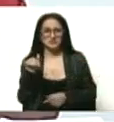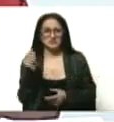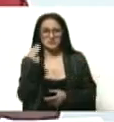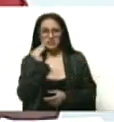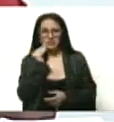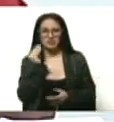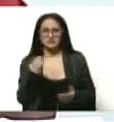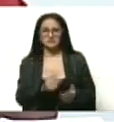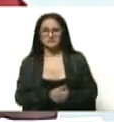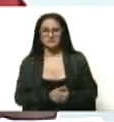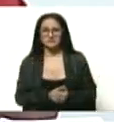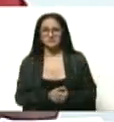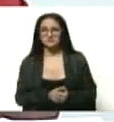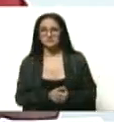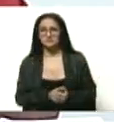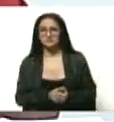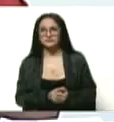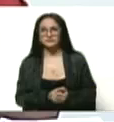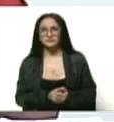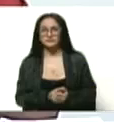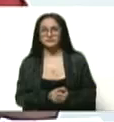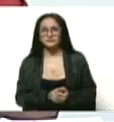Hay ciudades del mundo civilizado